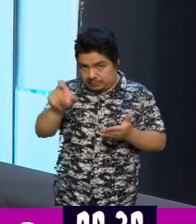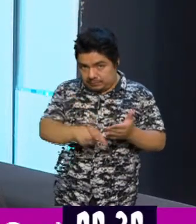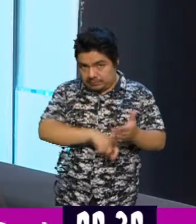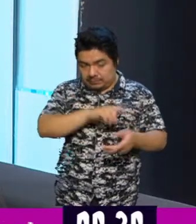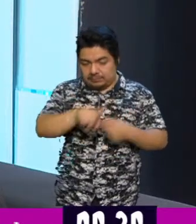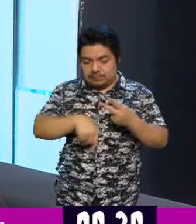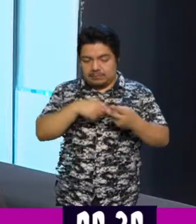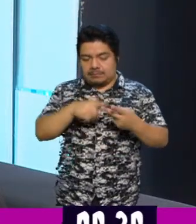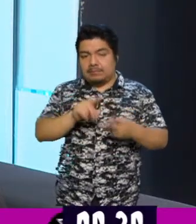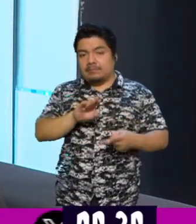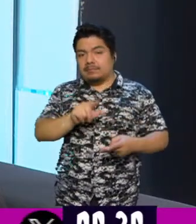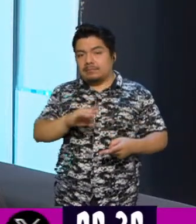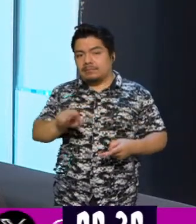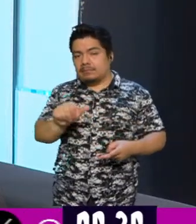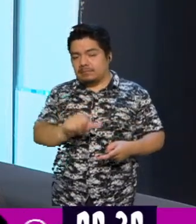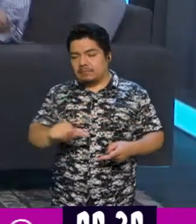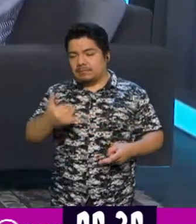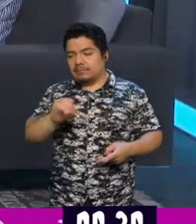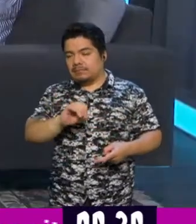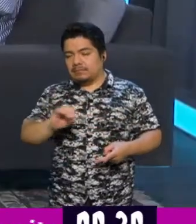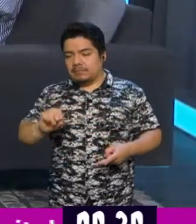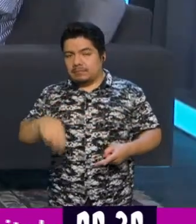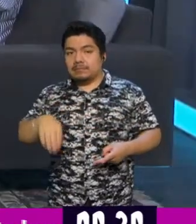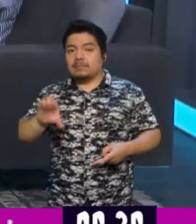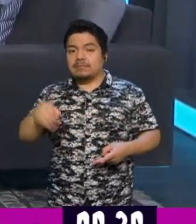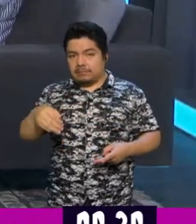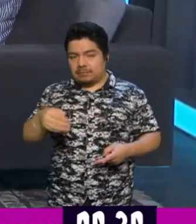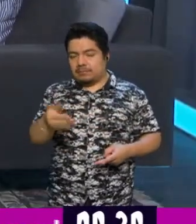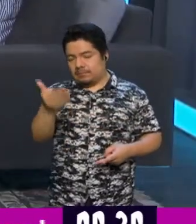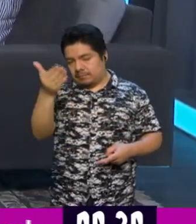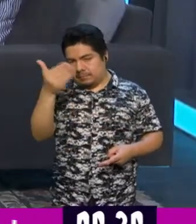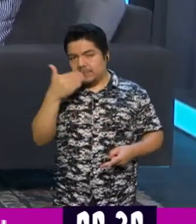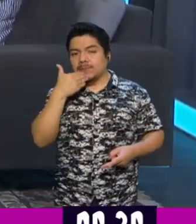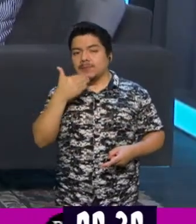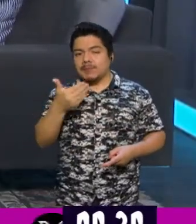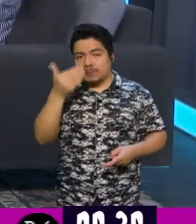X y roncobluyahoo.com. Ahí estás, Ahí estamos. Muchas gracias a Víctor. Nos vemos